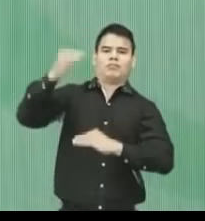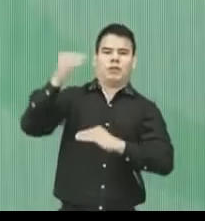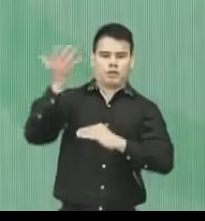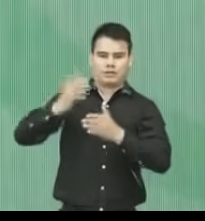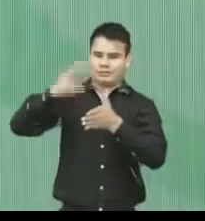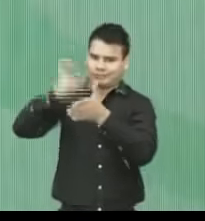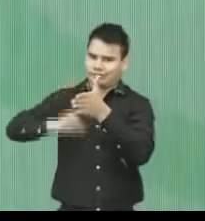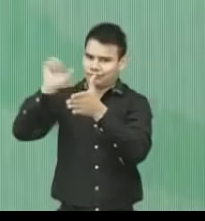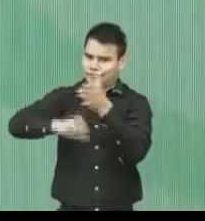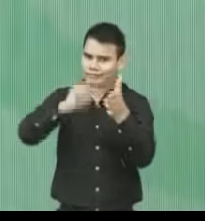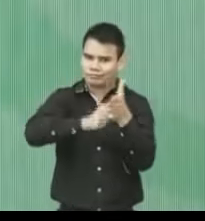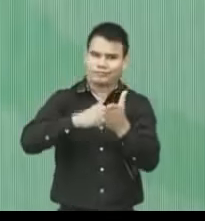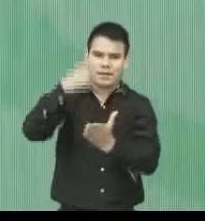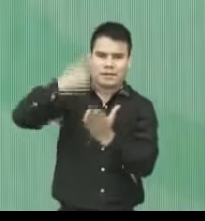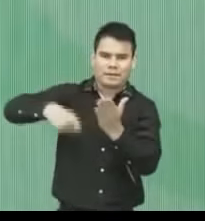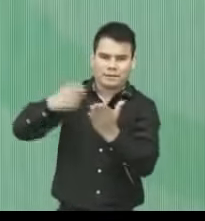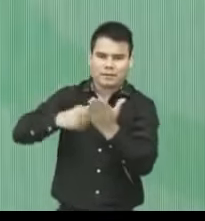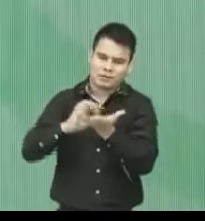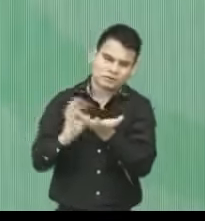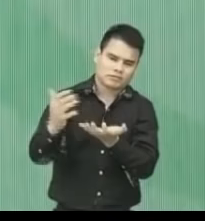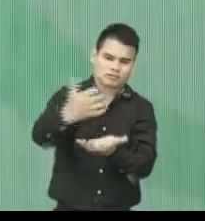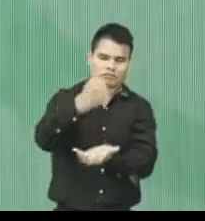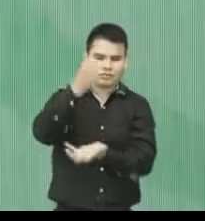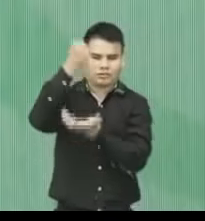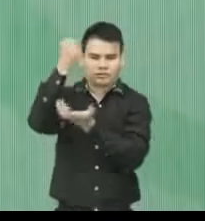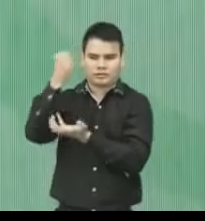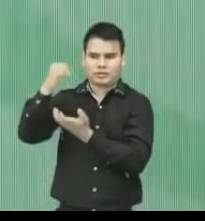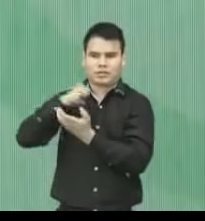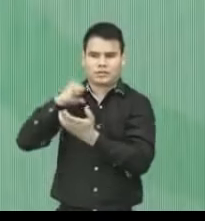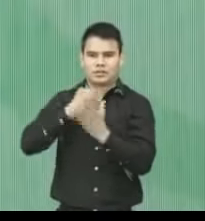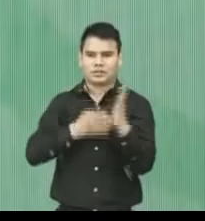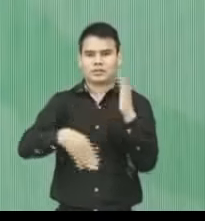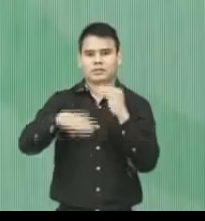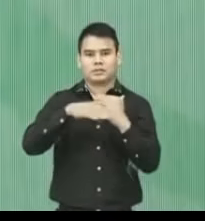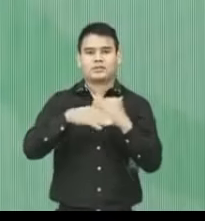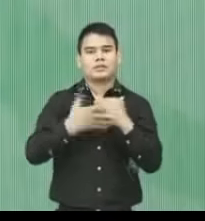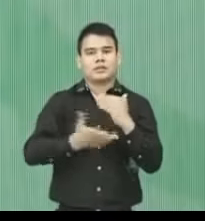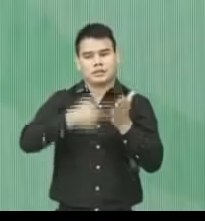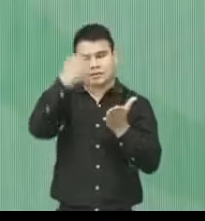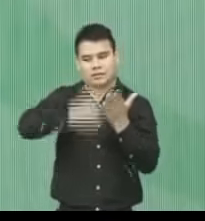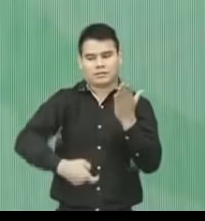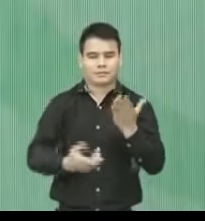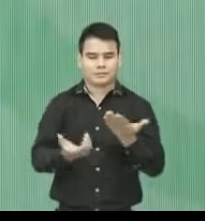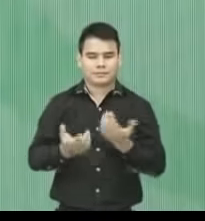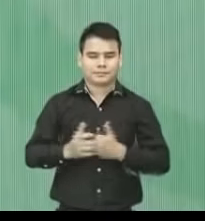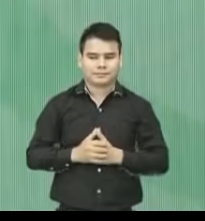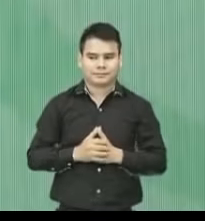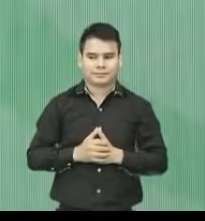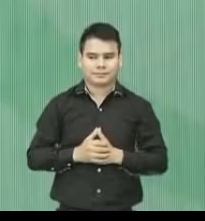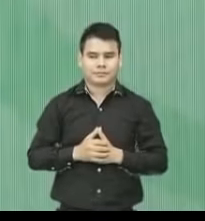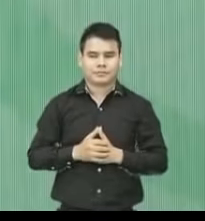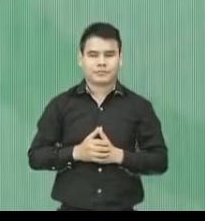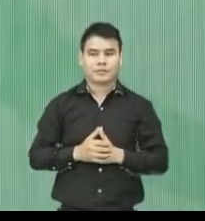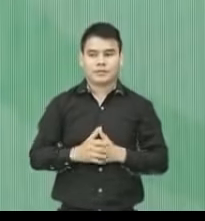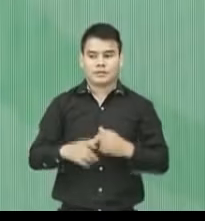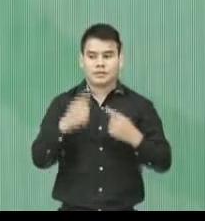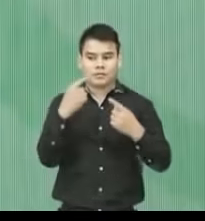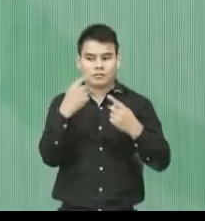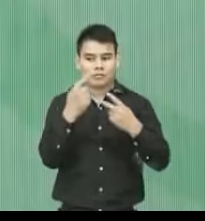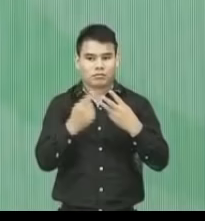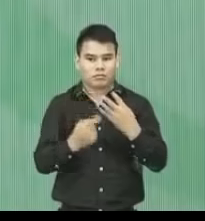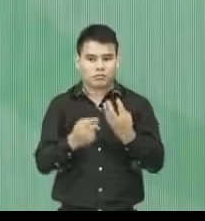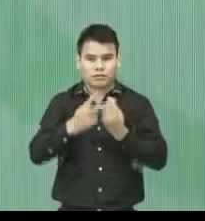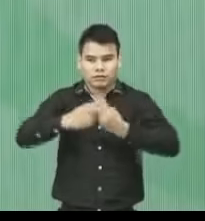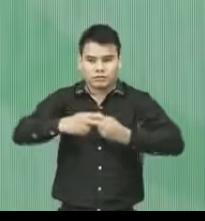que podamos tener una base coherente en términos del impuesto de renta con esas herramientas podemos